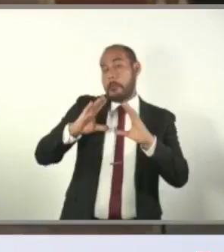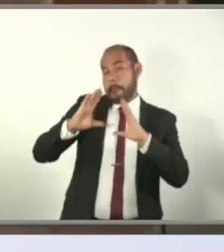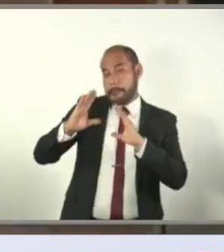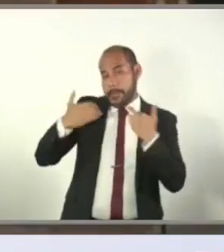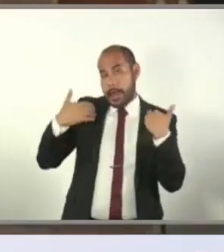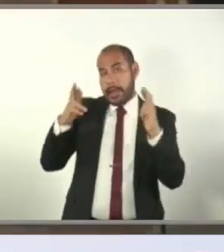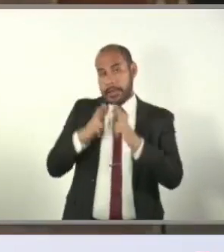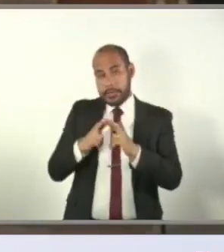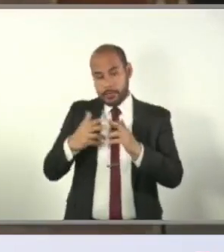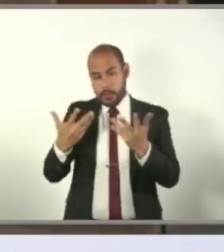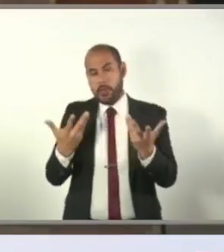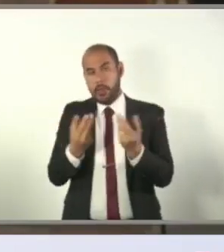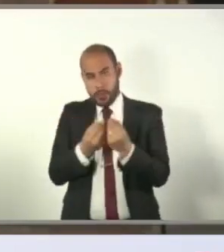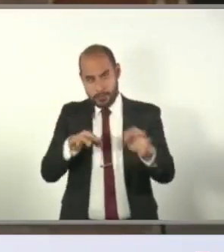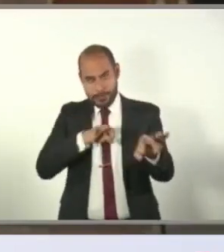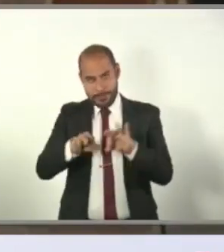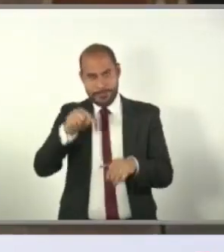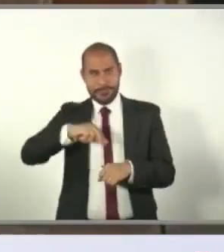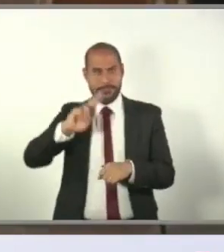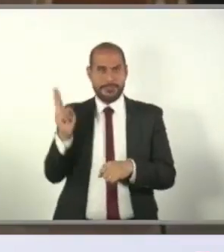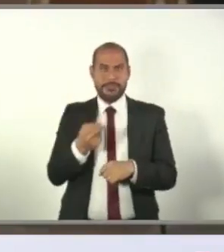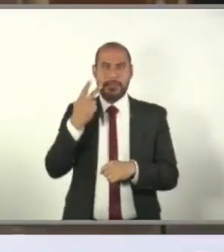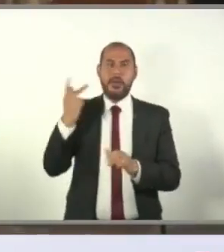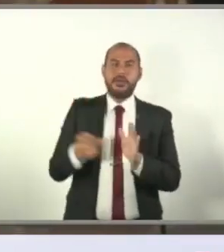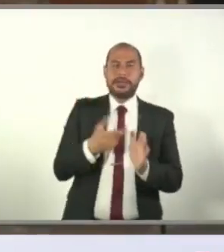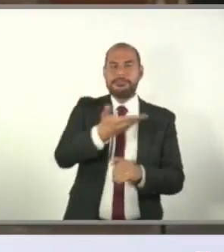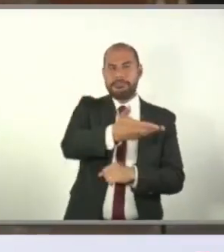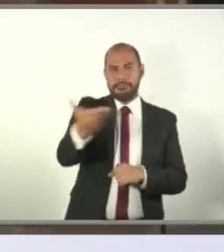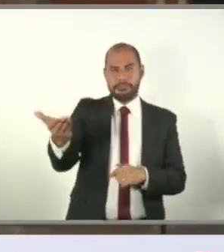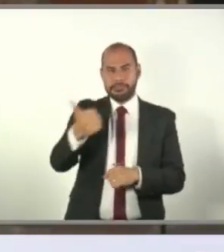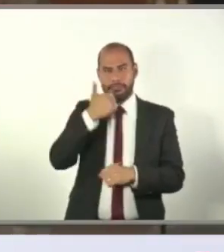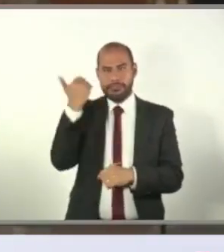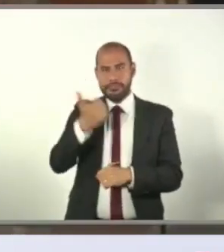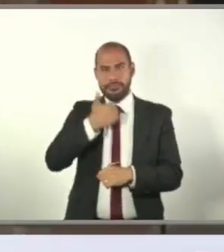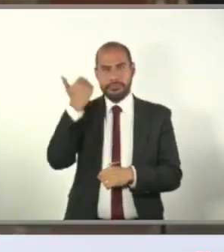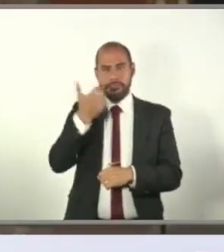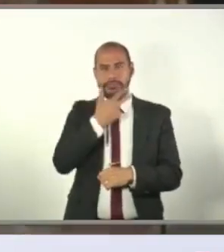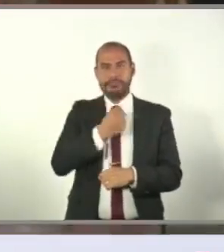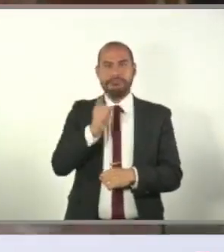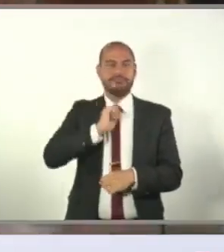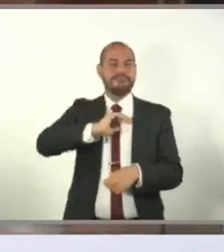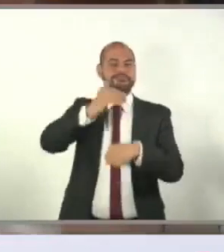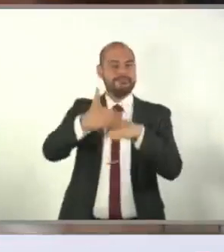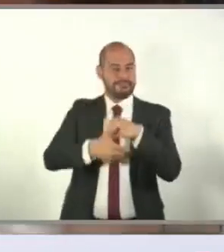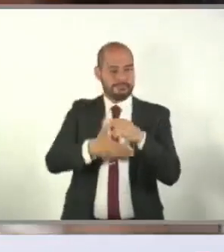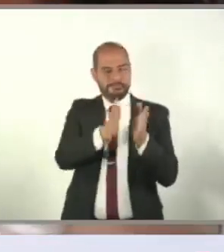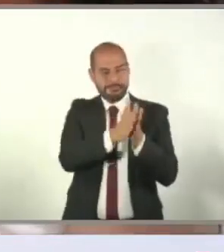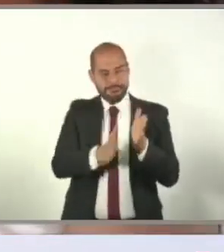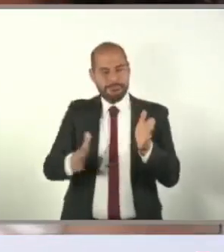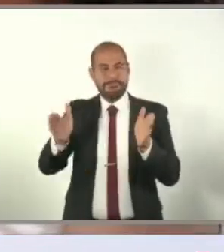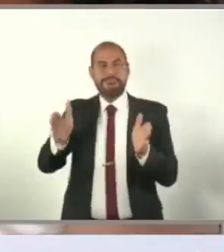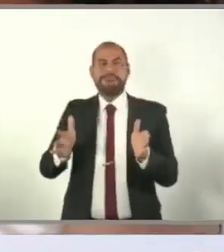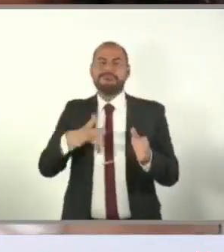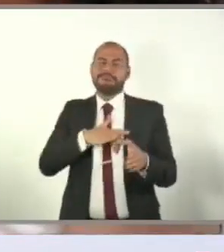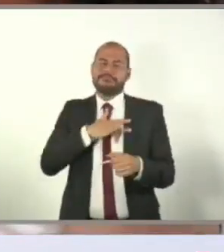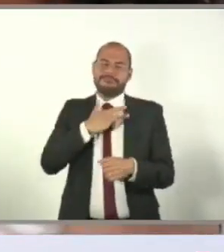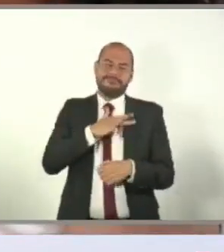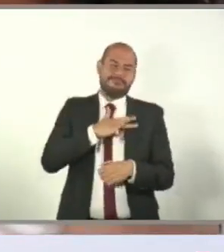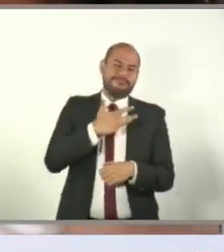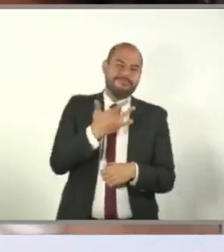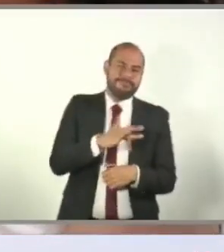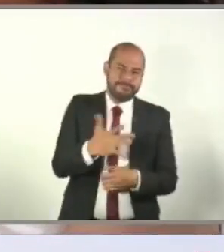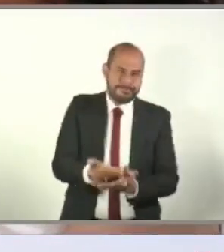y ahora se lo repetimos a ustedes, estudiantes que terminan esta etapa. Enamórense, por